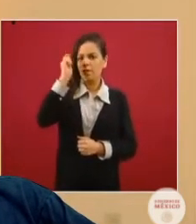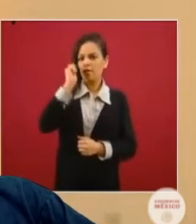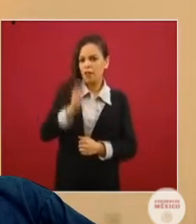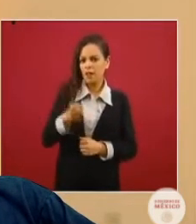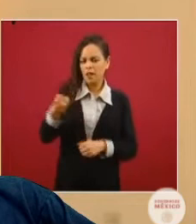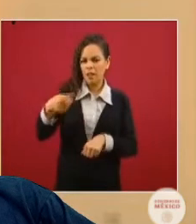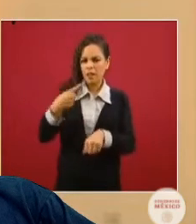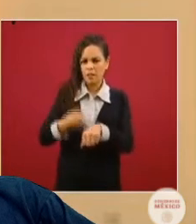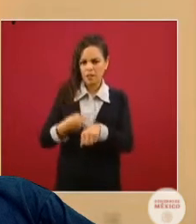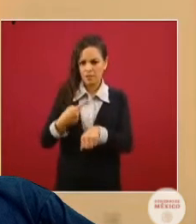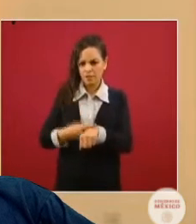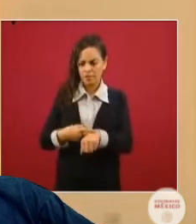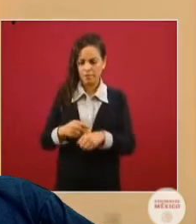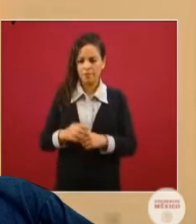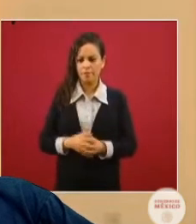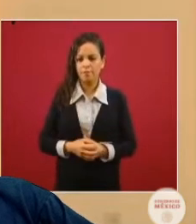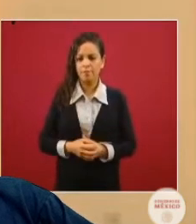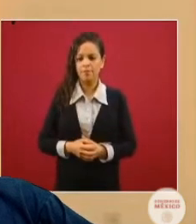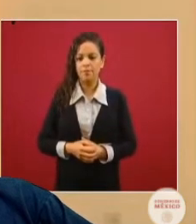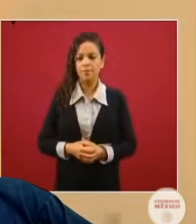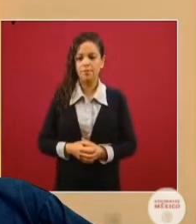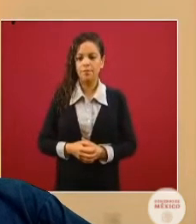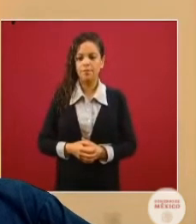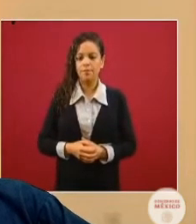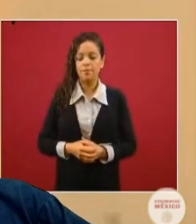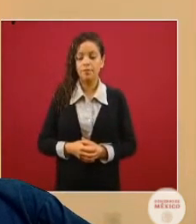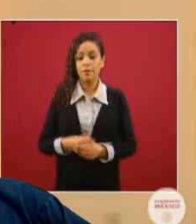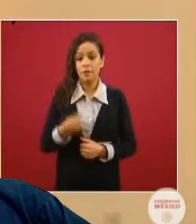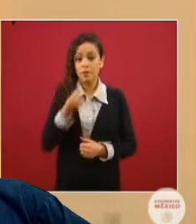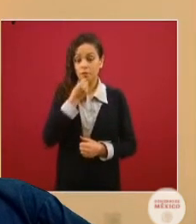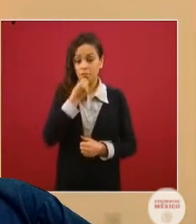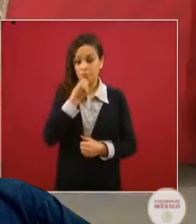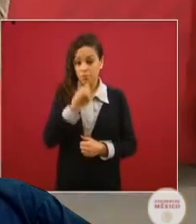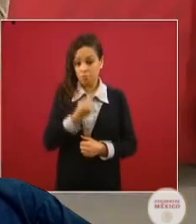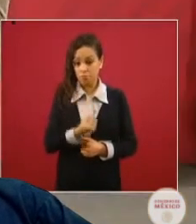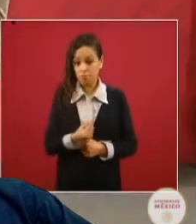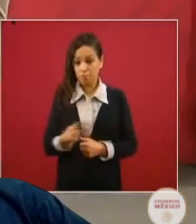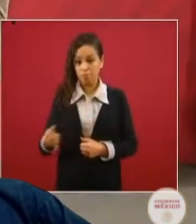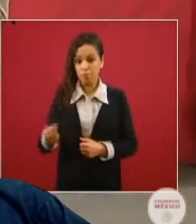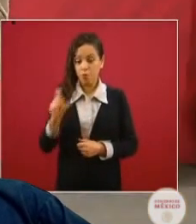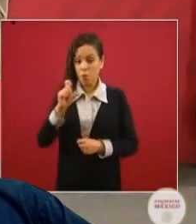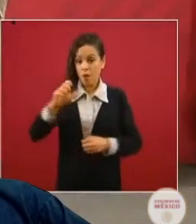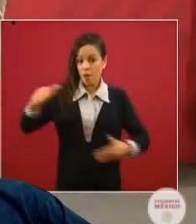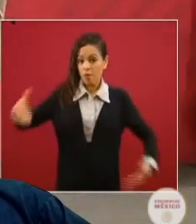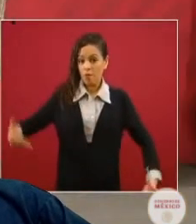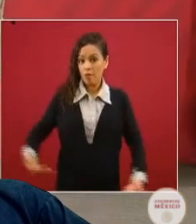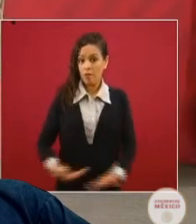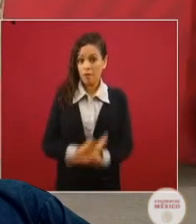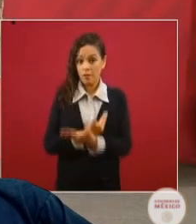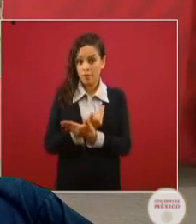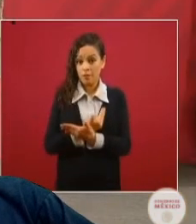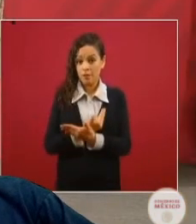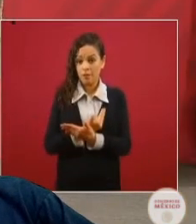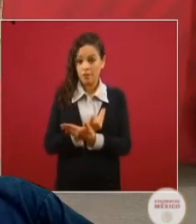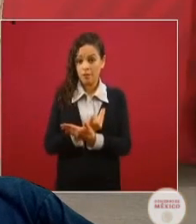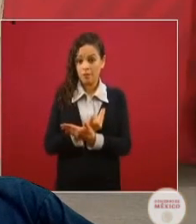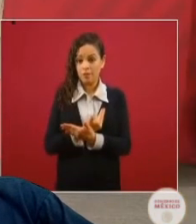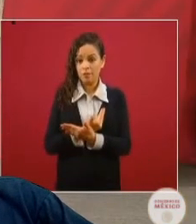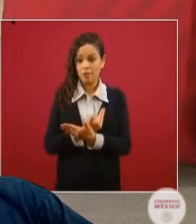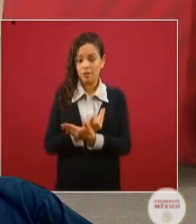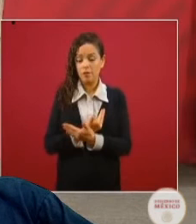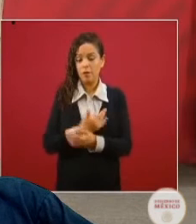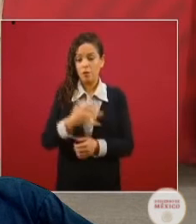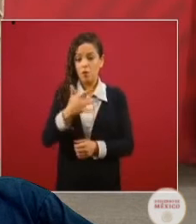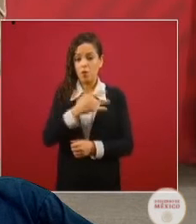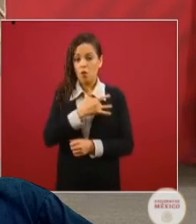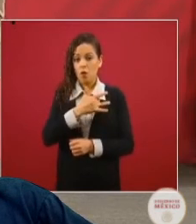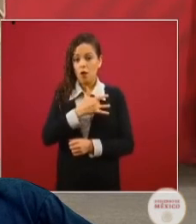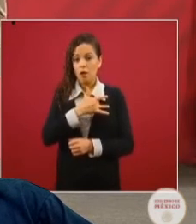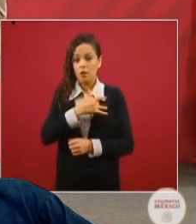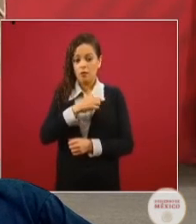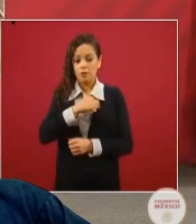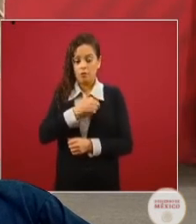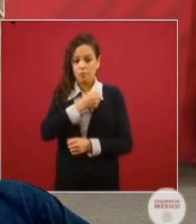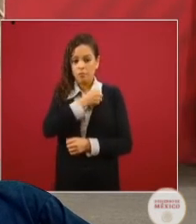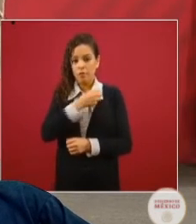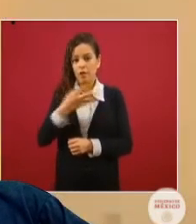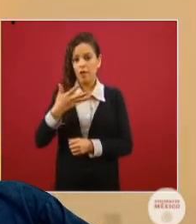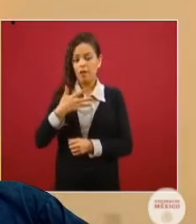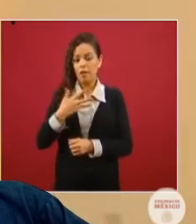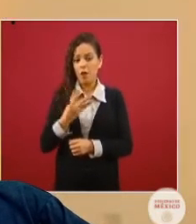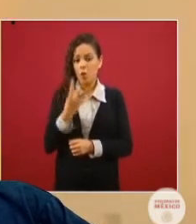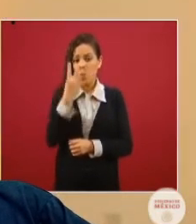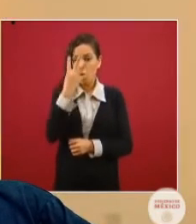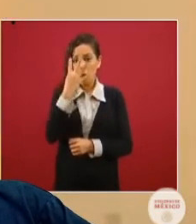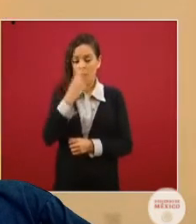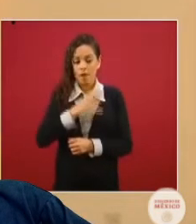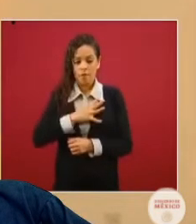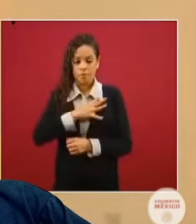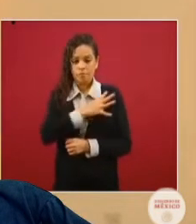alteración generalmente cuando ocurre en la niñez, es de nacimiento, en donde las válvulas del corazón, en el corazón tenemos cuatro válvulas,